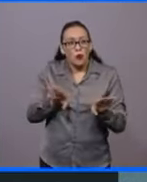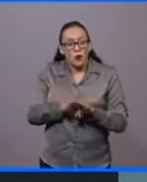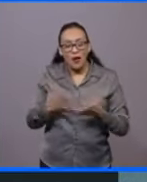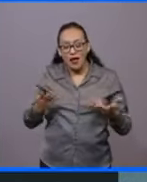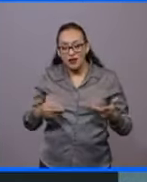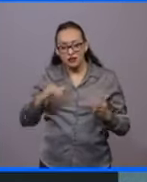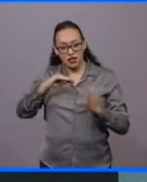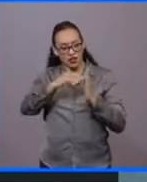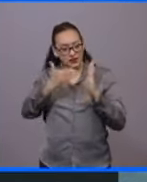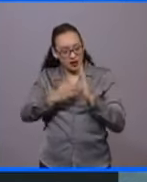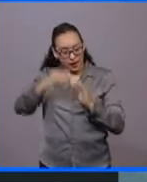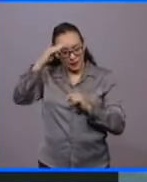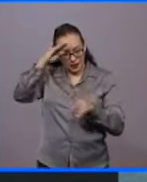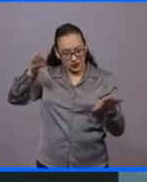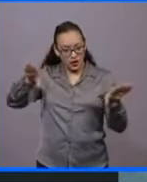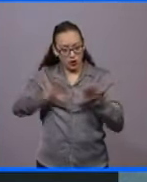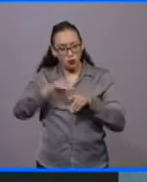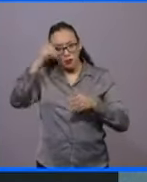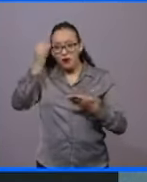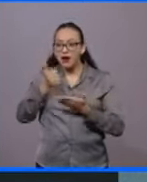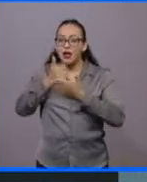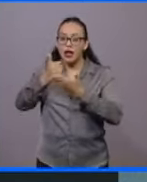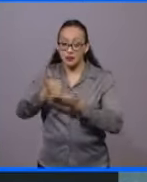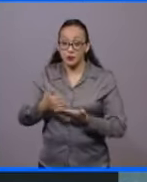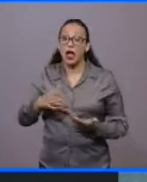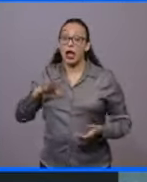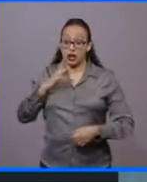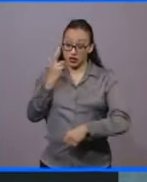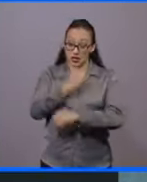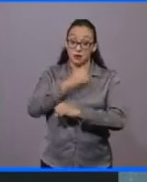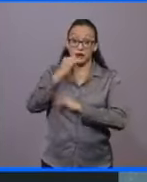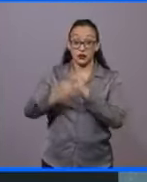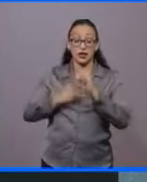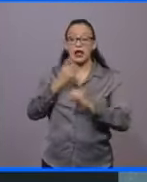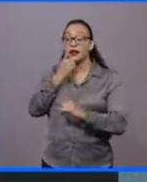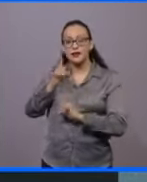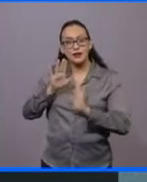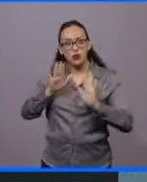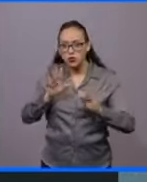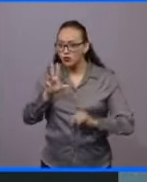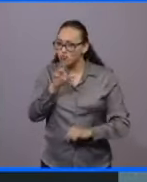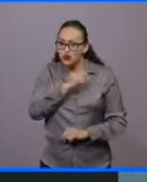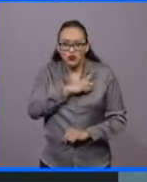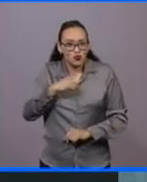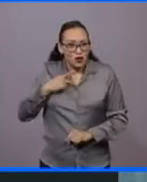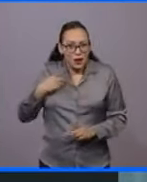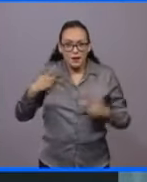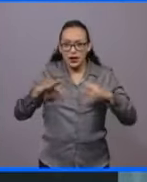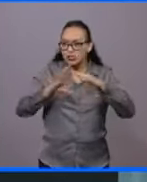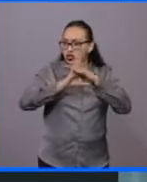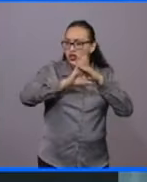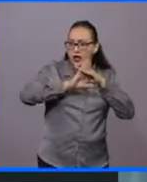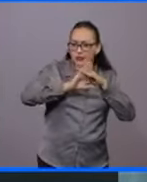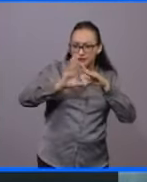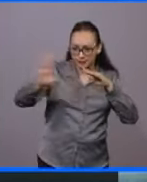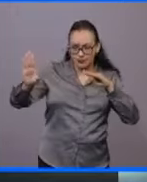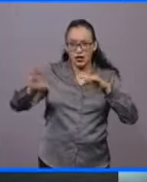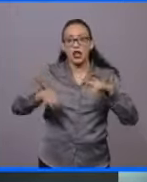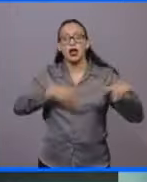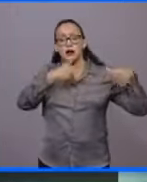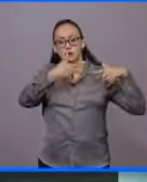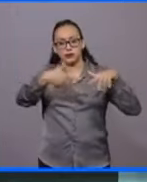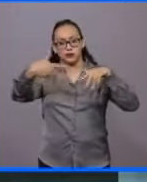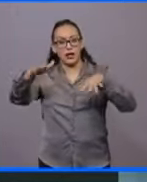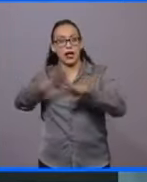muchos estudios y casos internacionales que han abordado justamente el concepto de entornos torturantes al